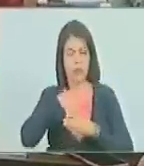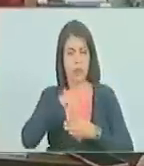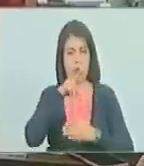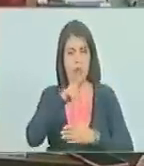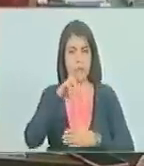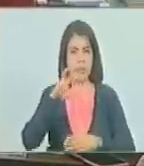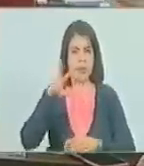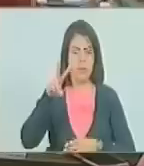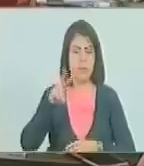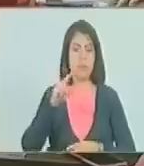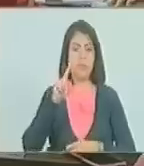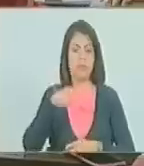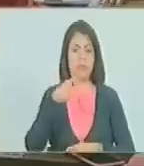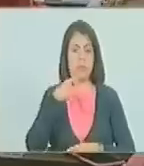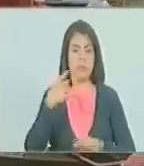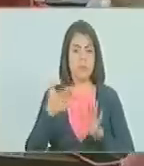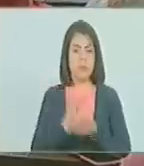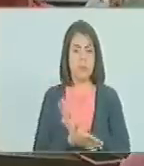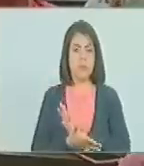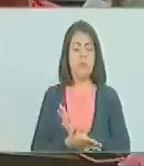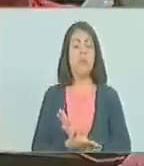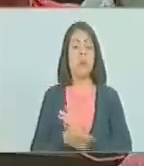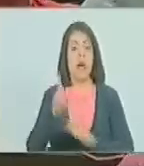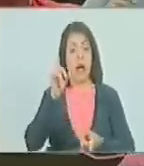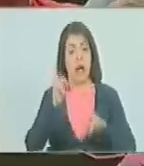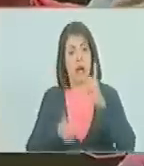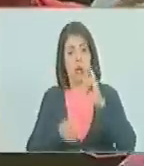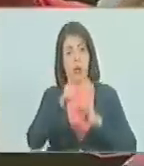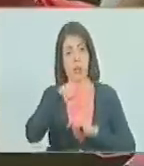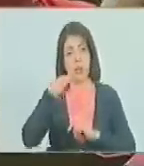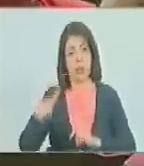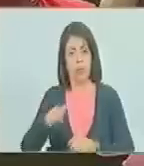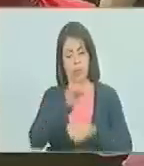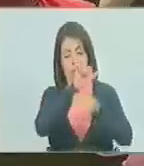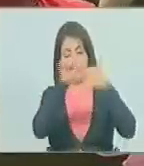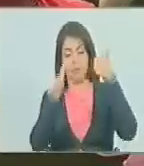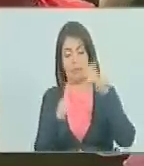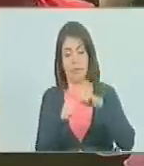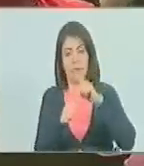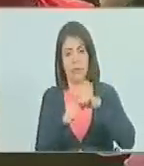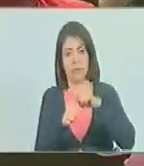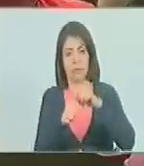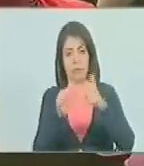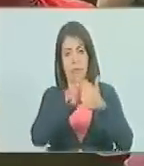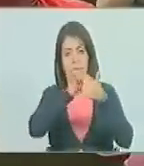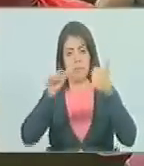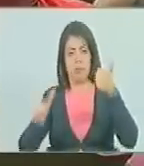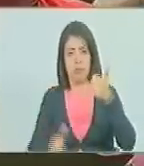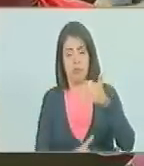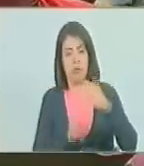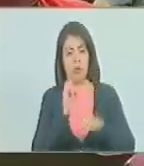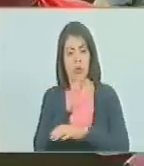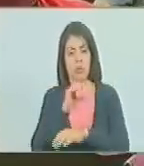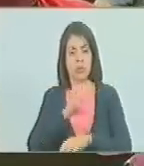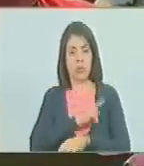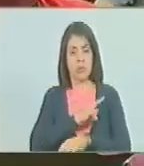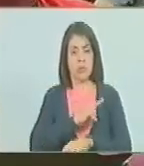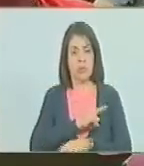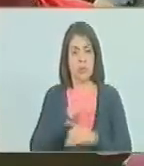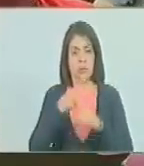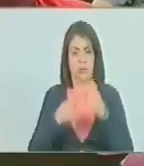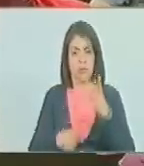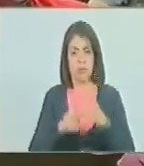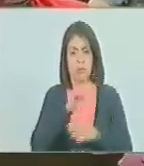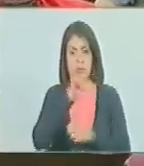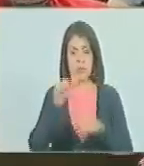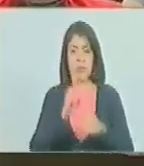UCB. Y así pasa con algunos candidatos a decanos, y así pasa con algunos candidatos a consejo universitario y a consejo